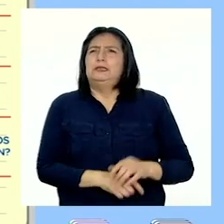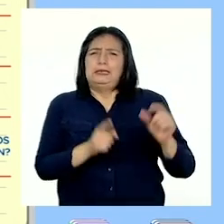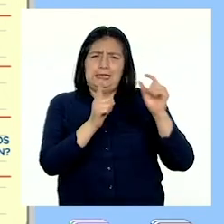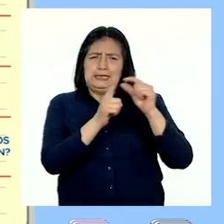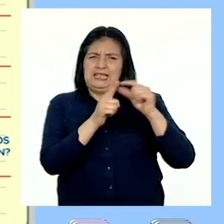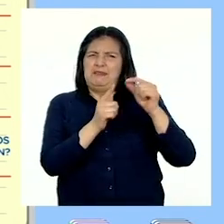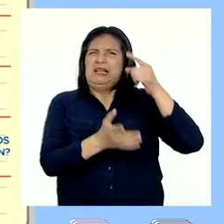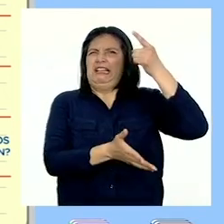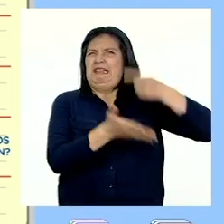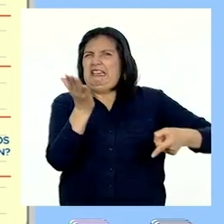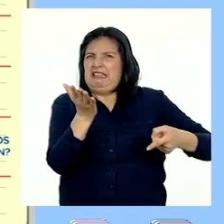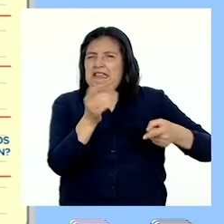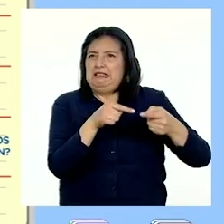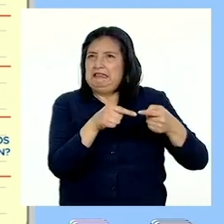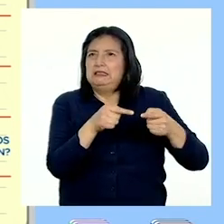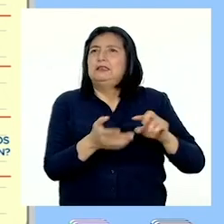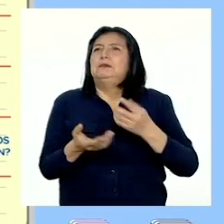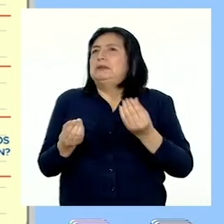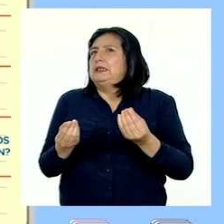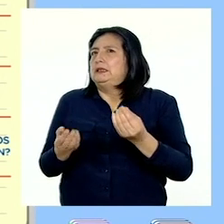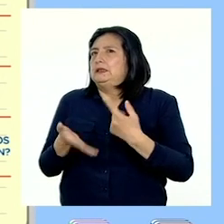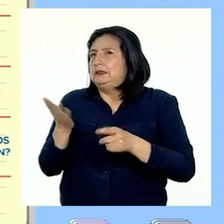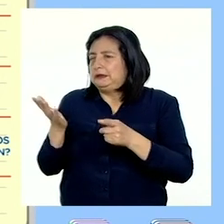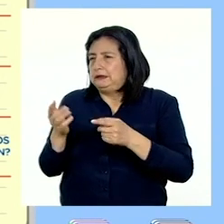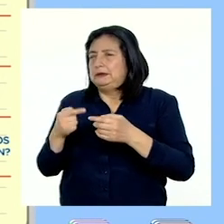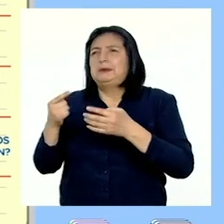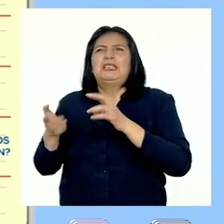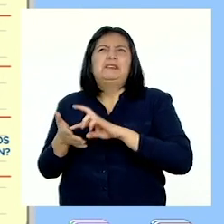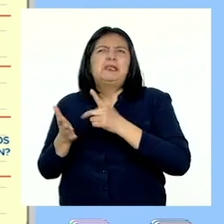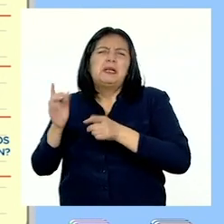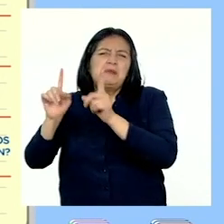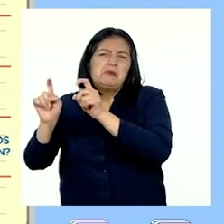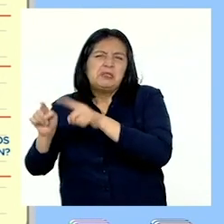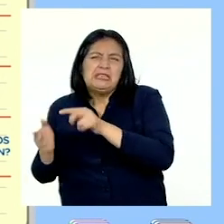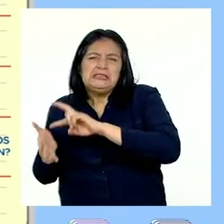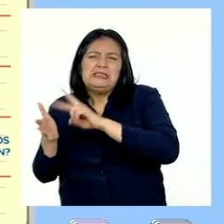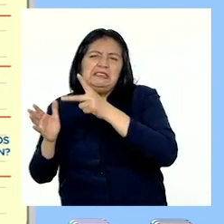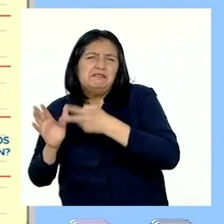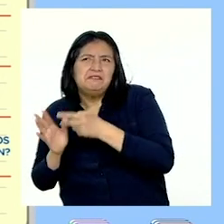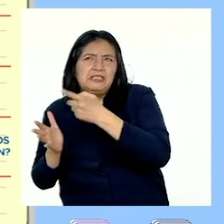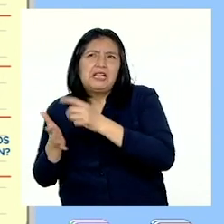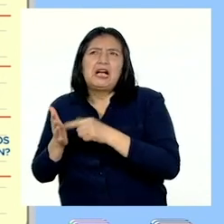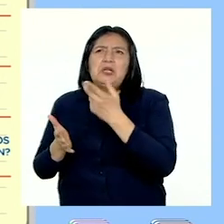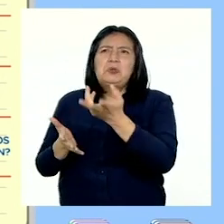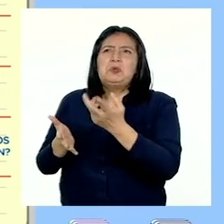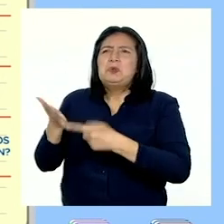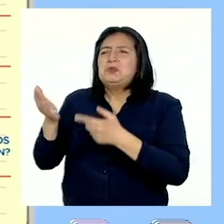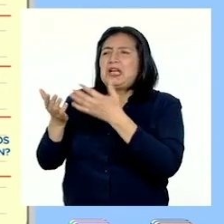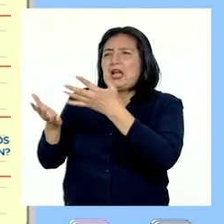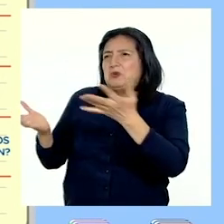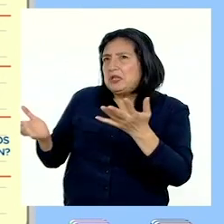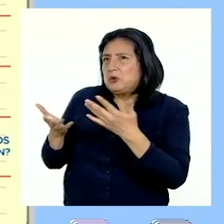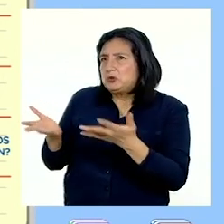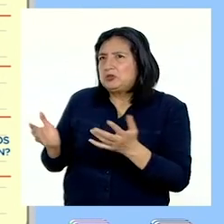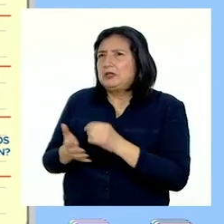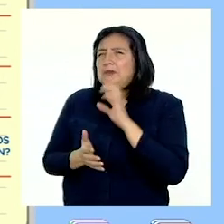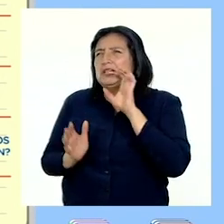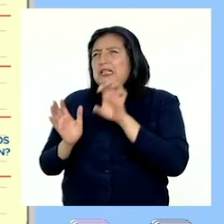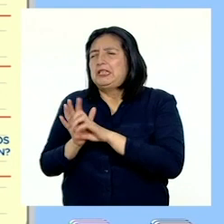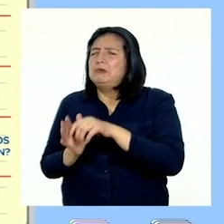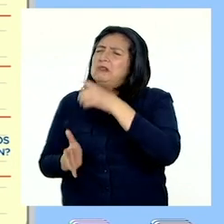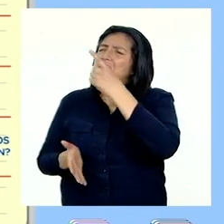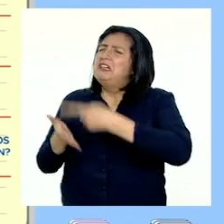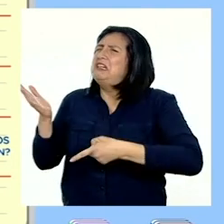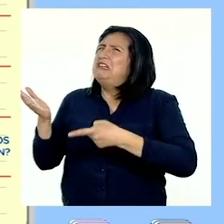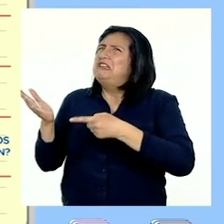La palabra ¿qué? Sirve, entre otras cosas, para preguntar el significado o concepto de algo como ¿qué son